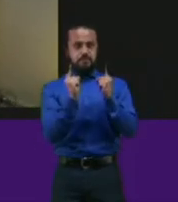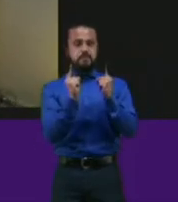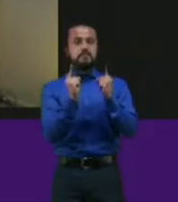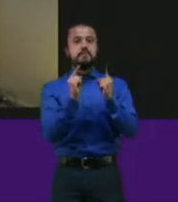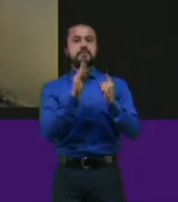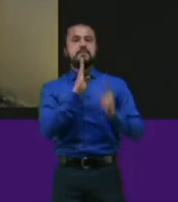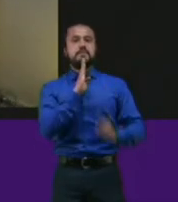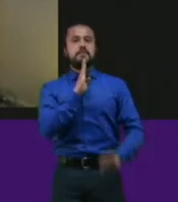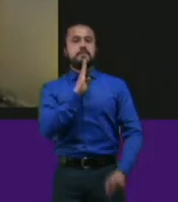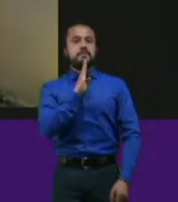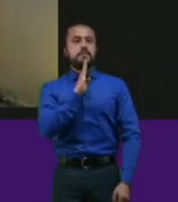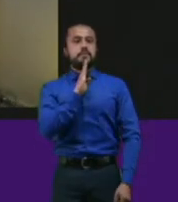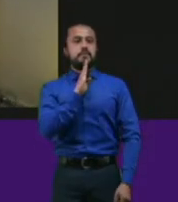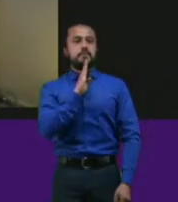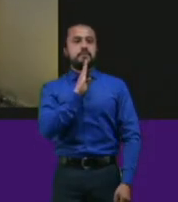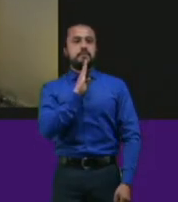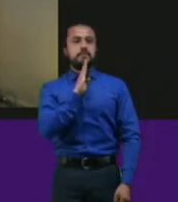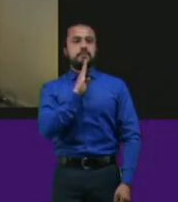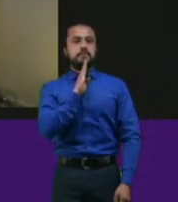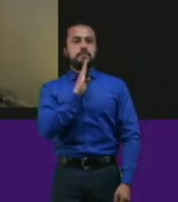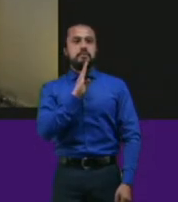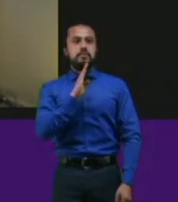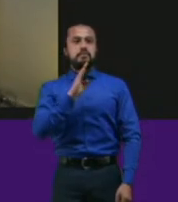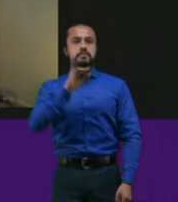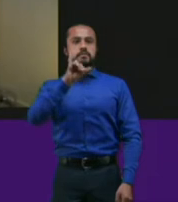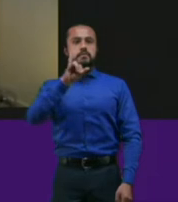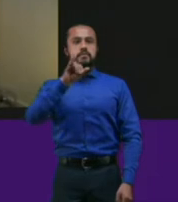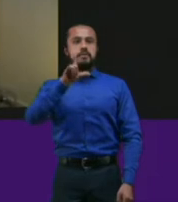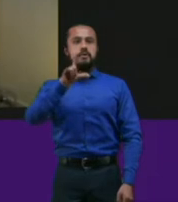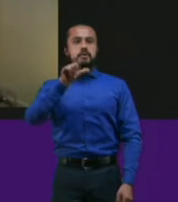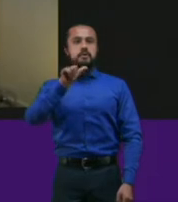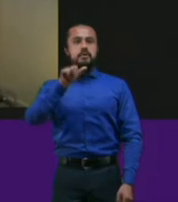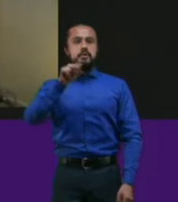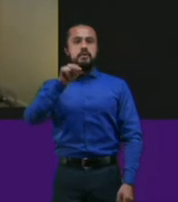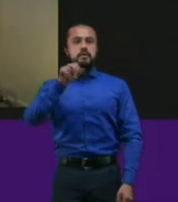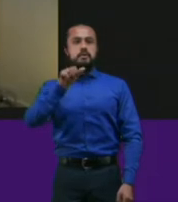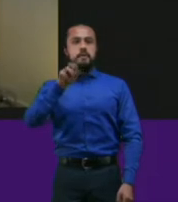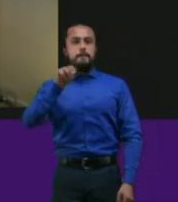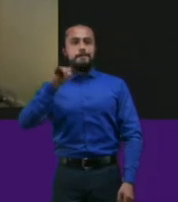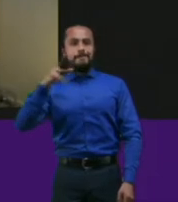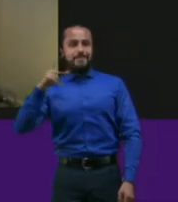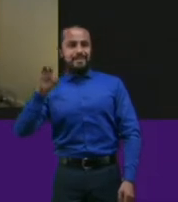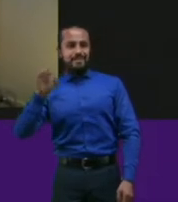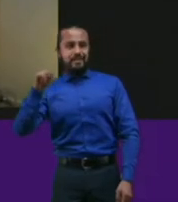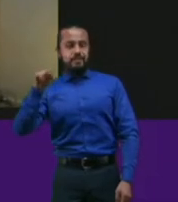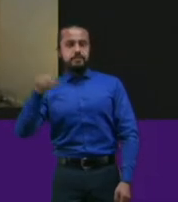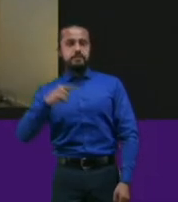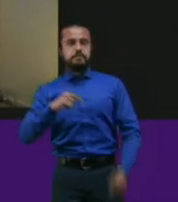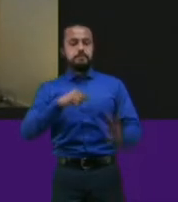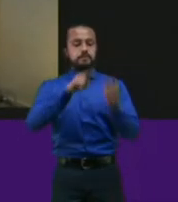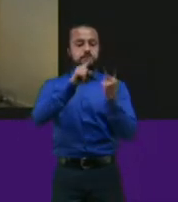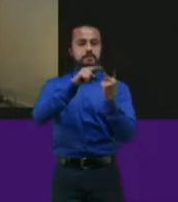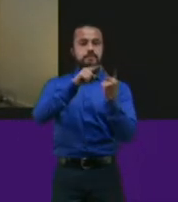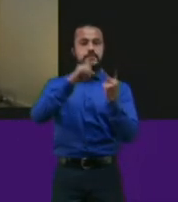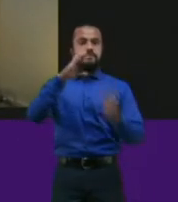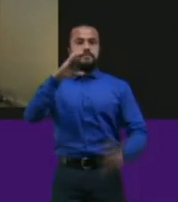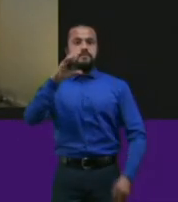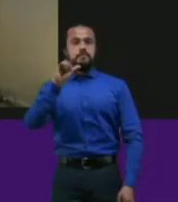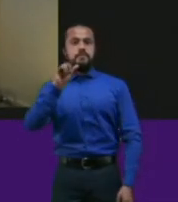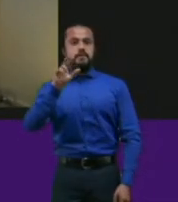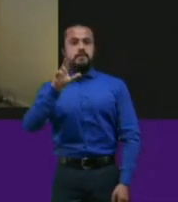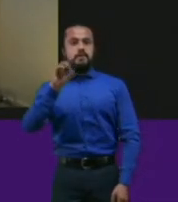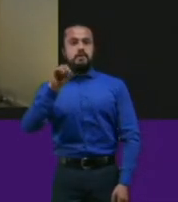Milquez de World Tech Makers y con Carolina Velázquez de Tinco. Entonces, Caro, te dejo para que tú le hagas